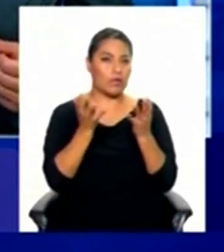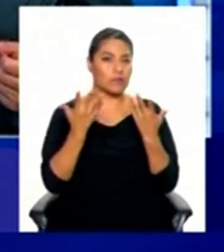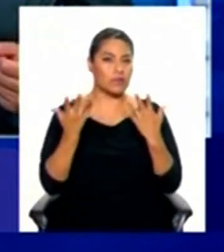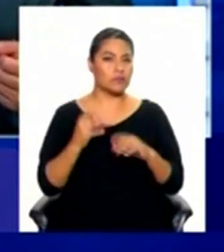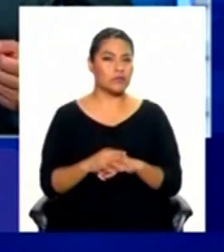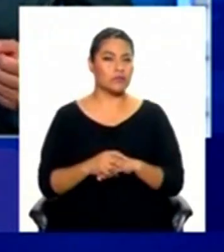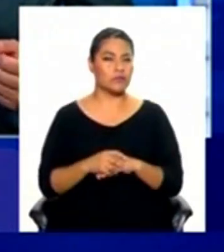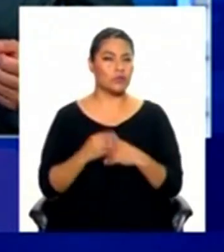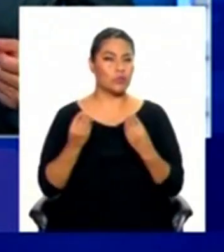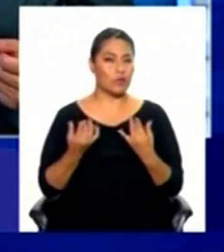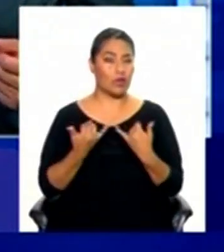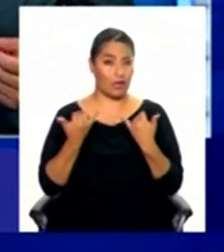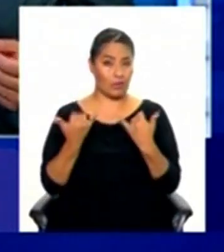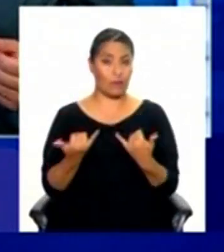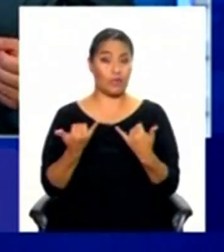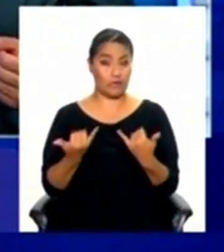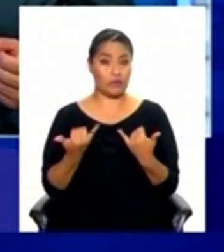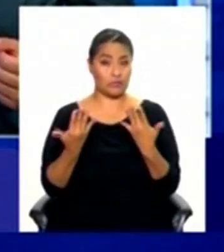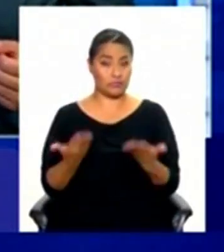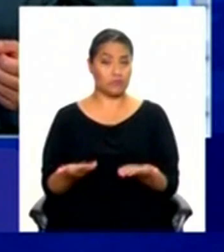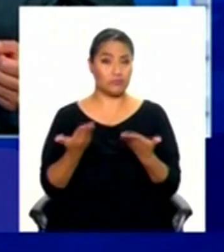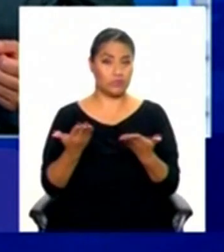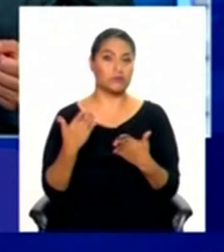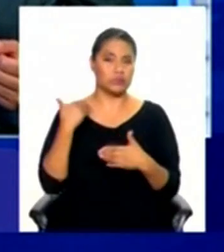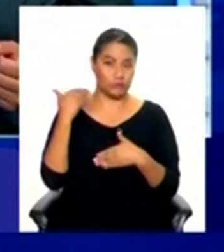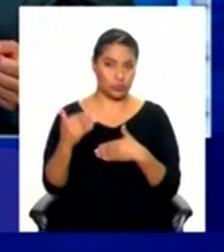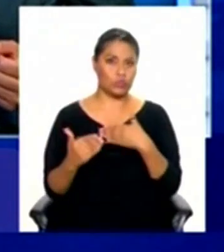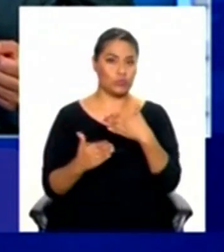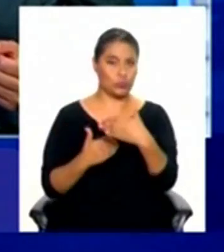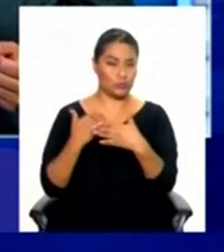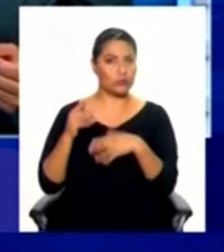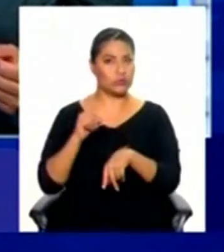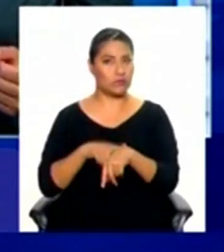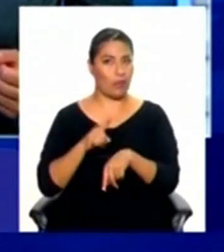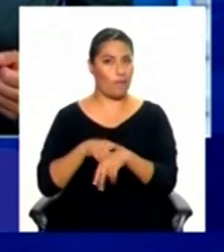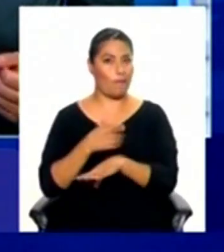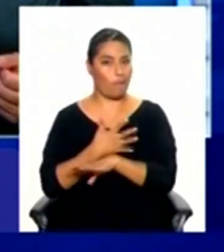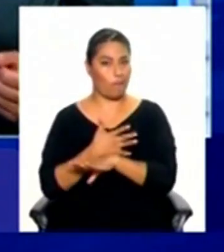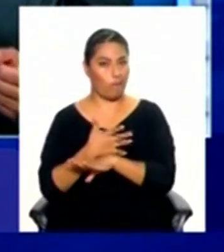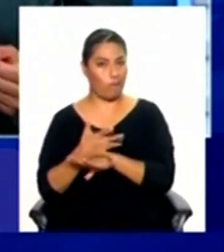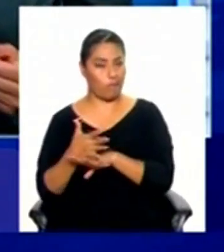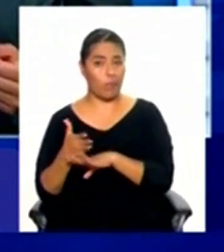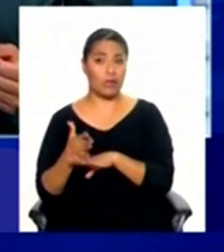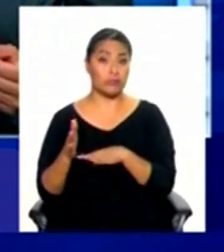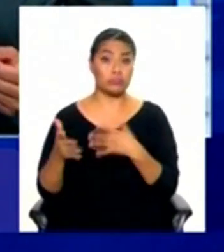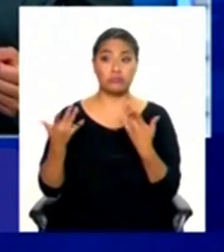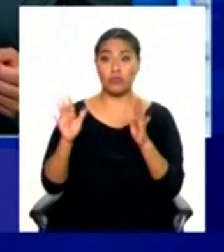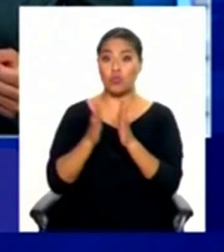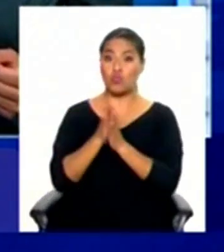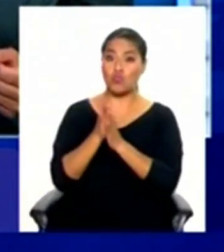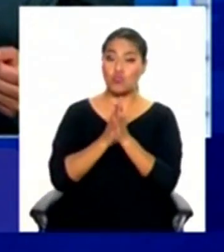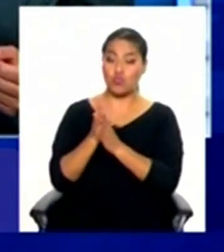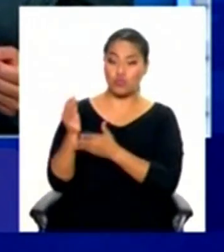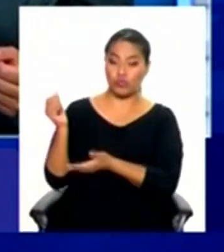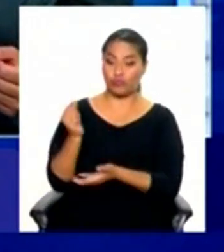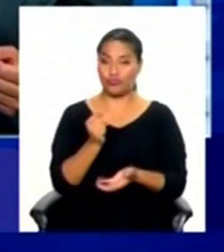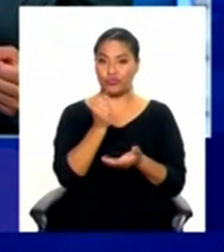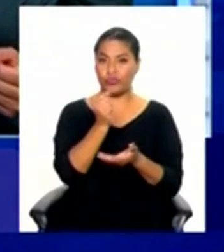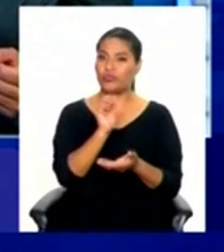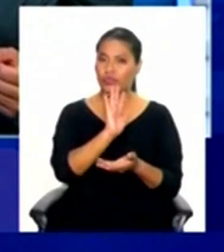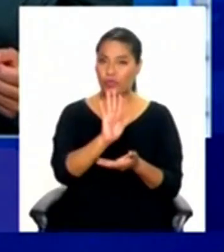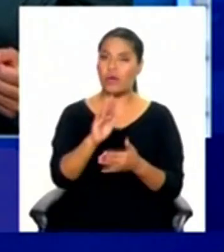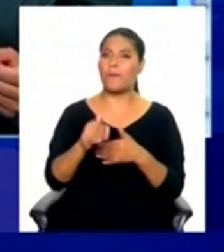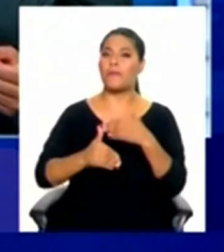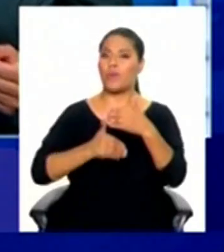obviamente no son para este momento no yo creo que van a ser se van a ir desarrollando en el tiempo esto de los fondos soberanos suena muy bien pero eso no va a hacer Ahora tiene que ir